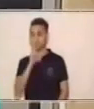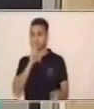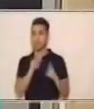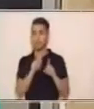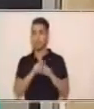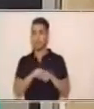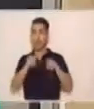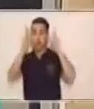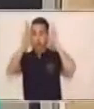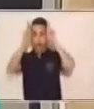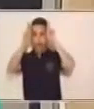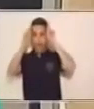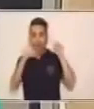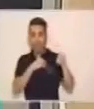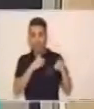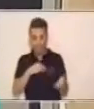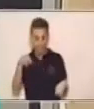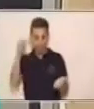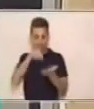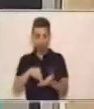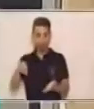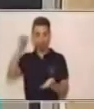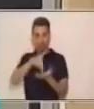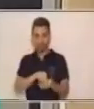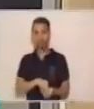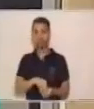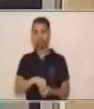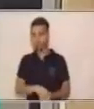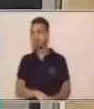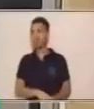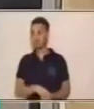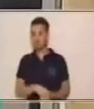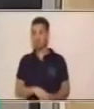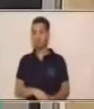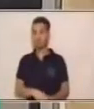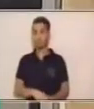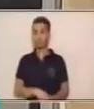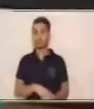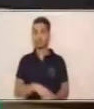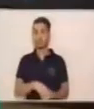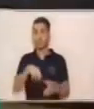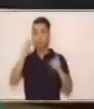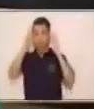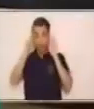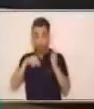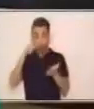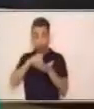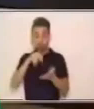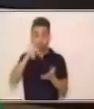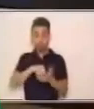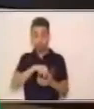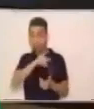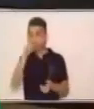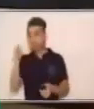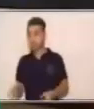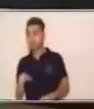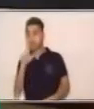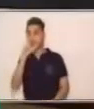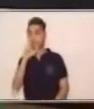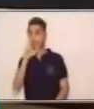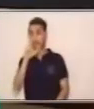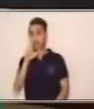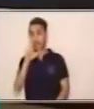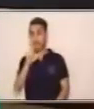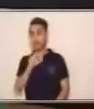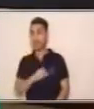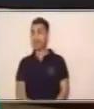saltar. Y dice, el conejo salta y llega a la letra C. ¿Dónde está la letra